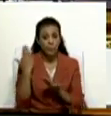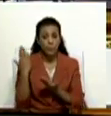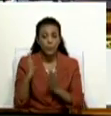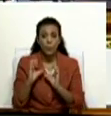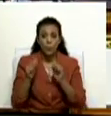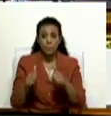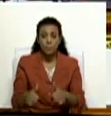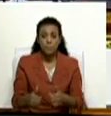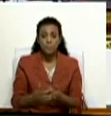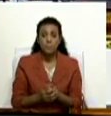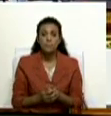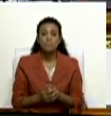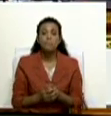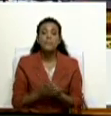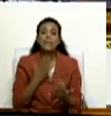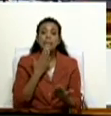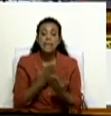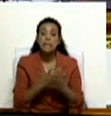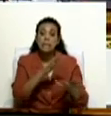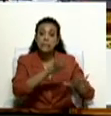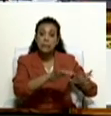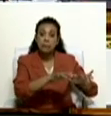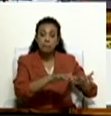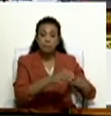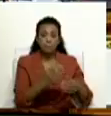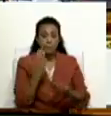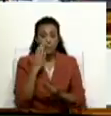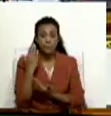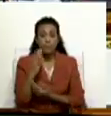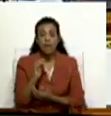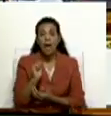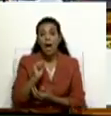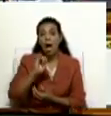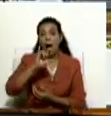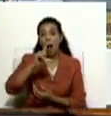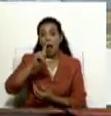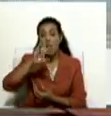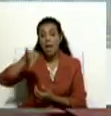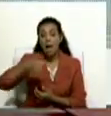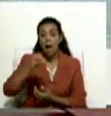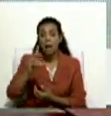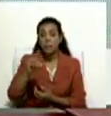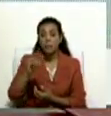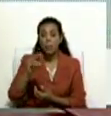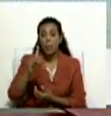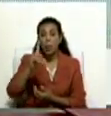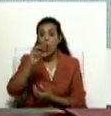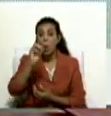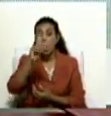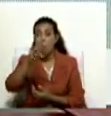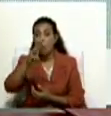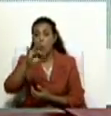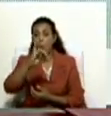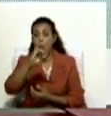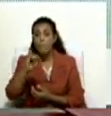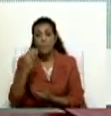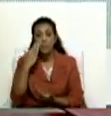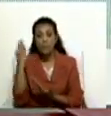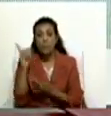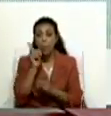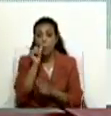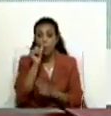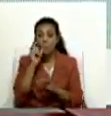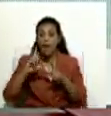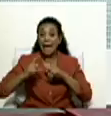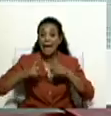presidente Gracias secretaria Alejandro Miguel López representa una